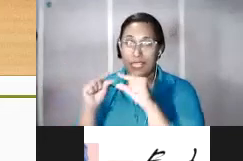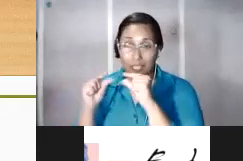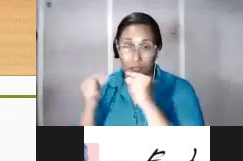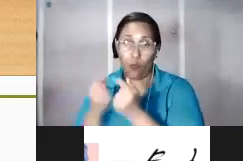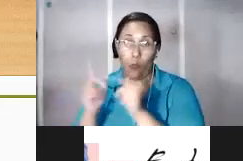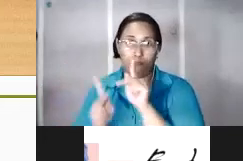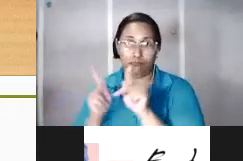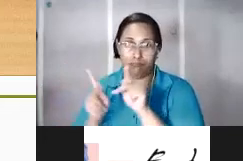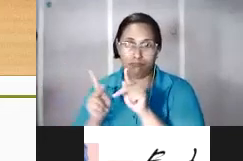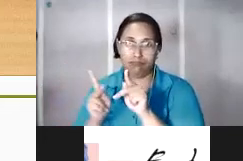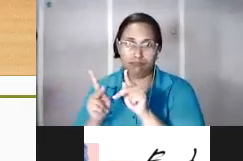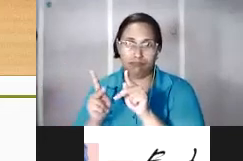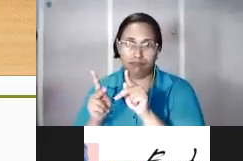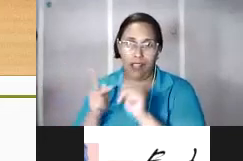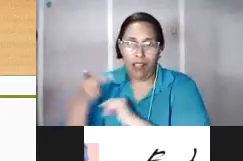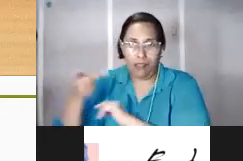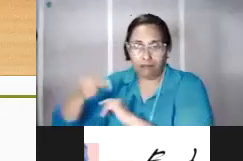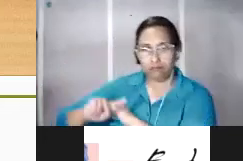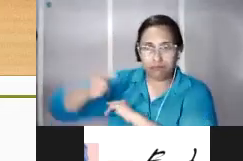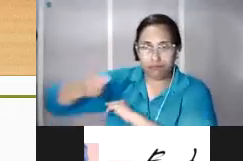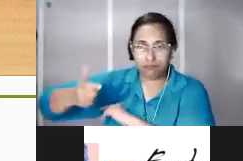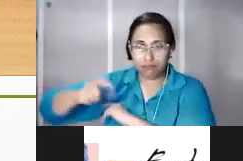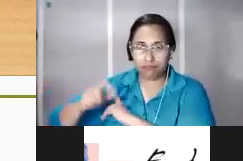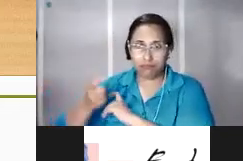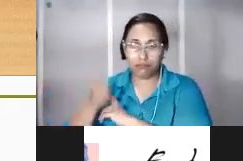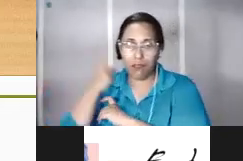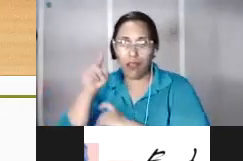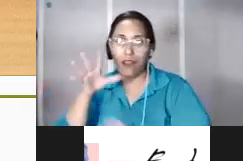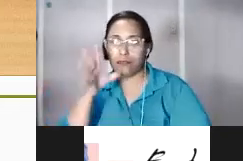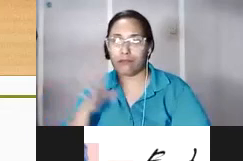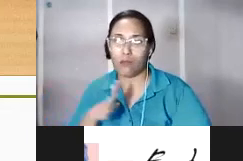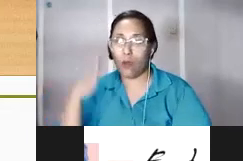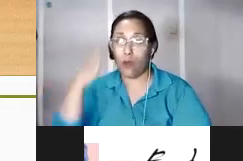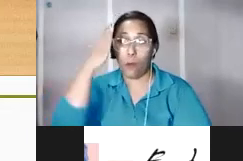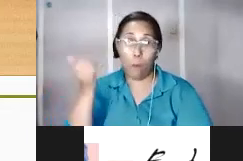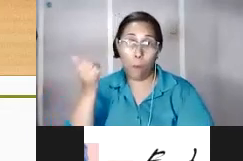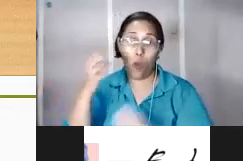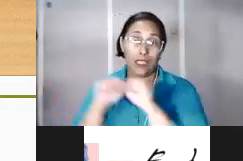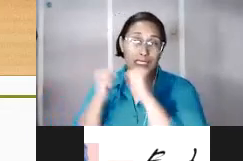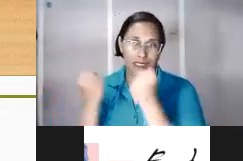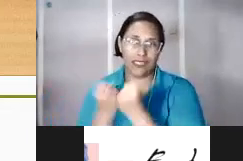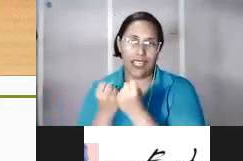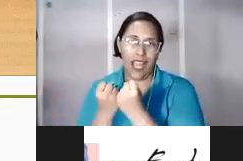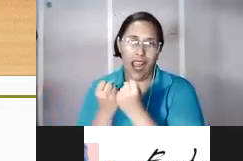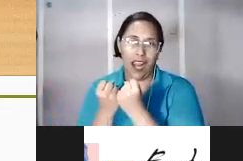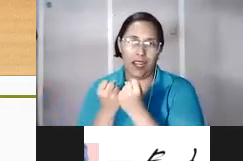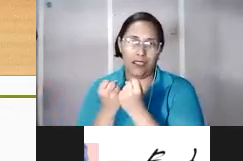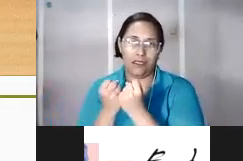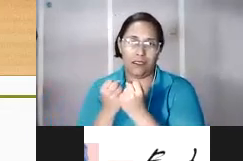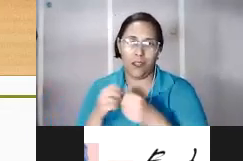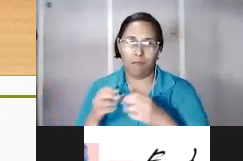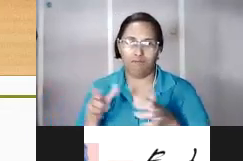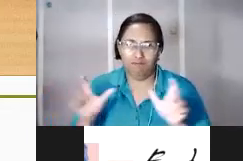era un arma de doble filo para las mujeres, porque en sociedades tan estrechas y